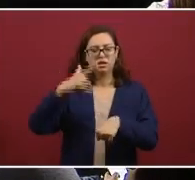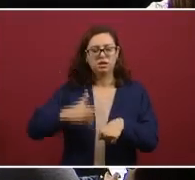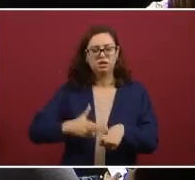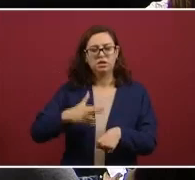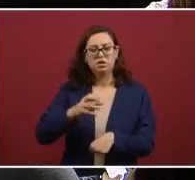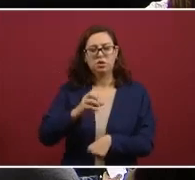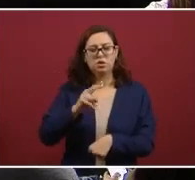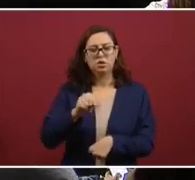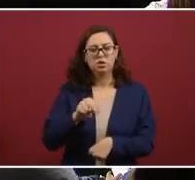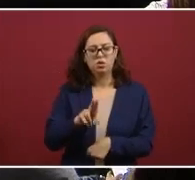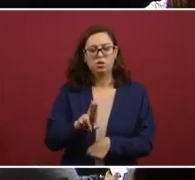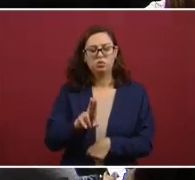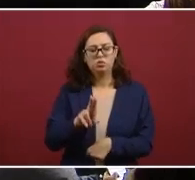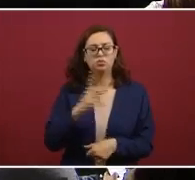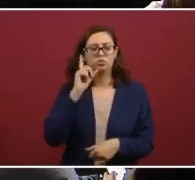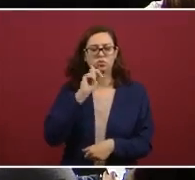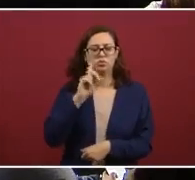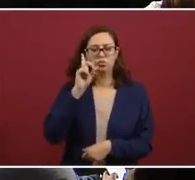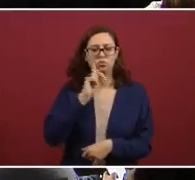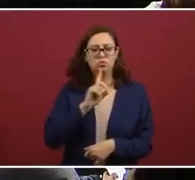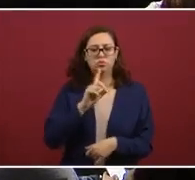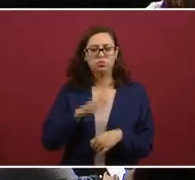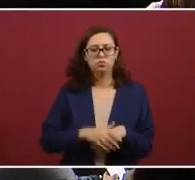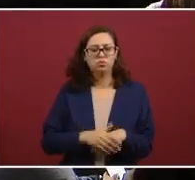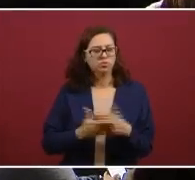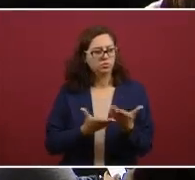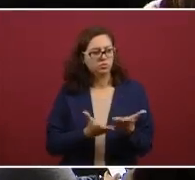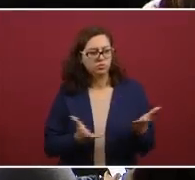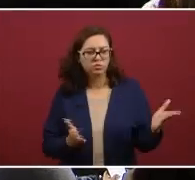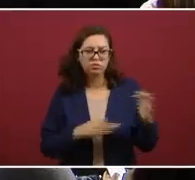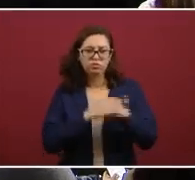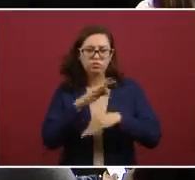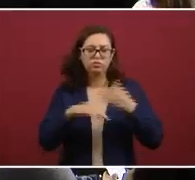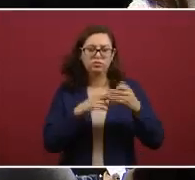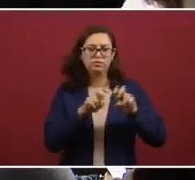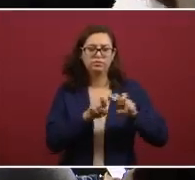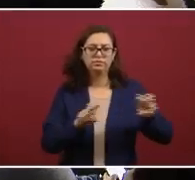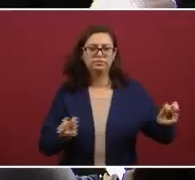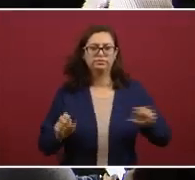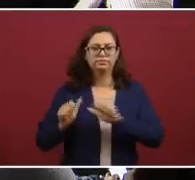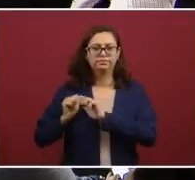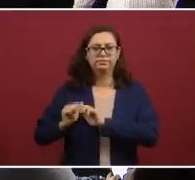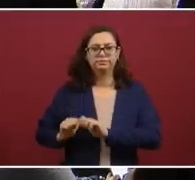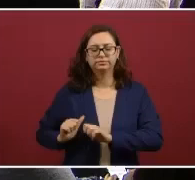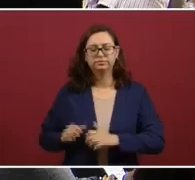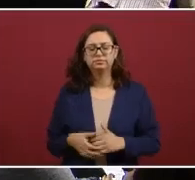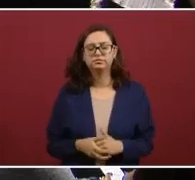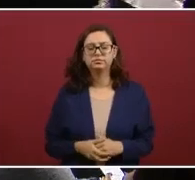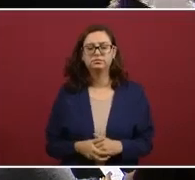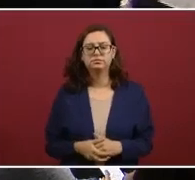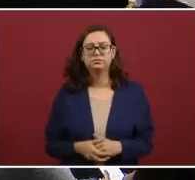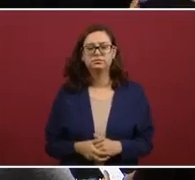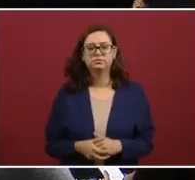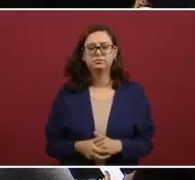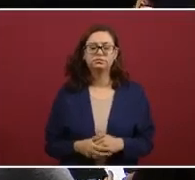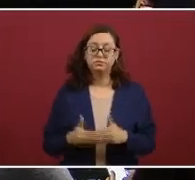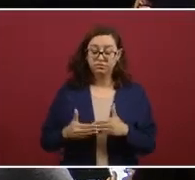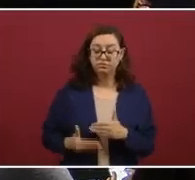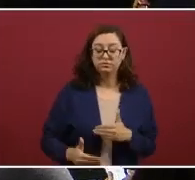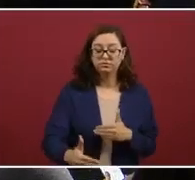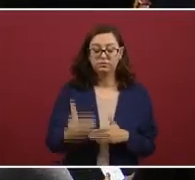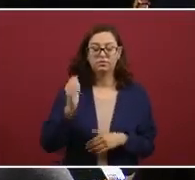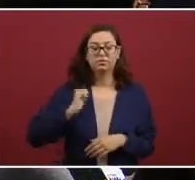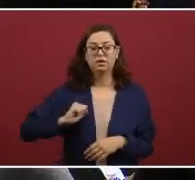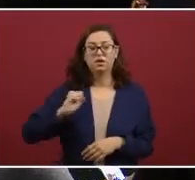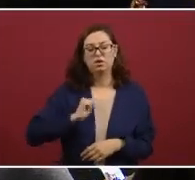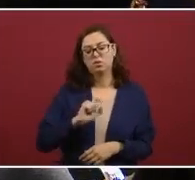Phumzile Mlambo Ngcuka y demás miembros que están aquí. Estamos en el siglo XXI y las mujeres